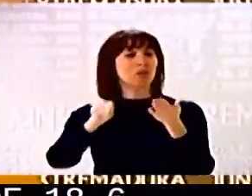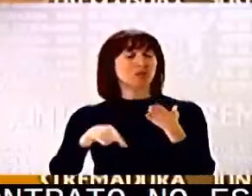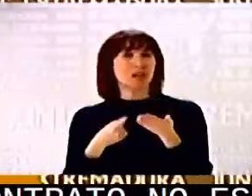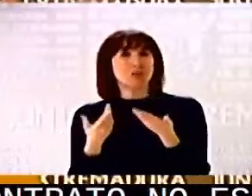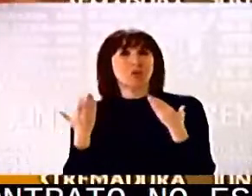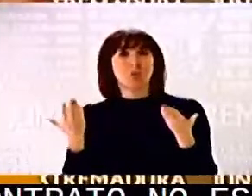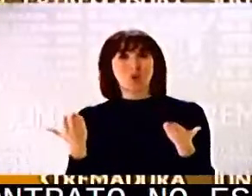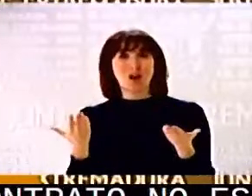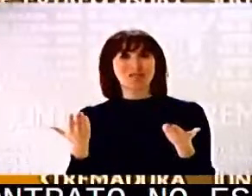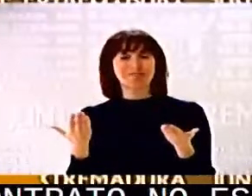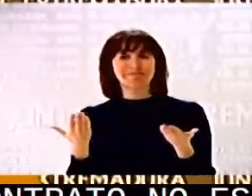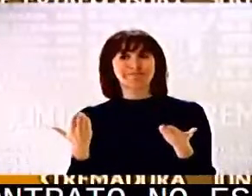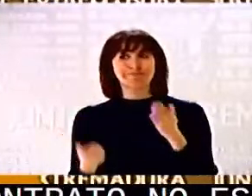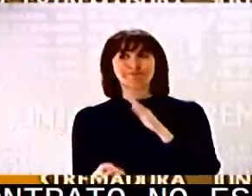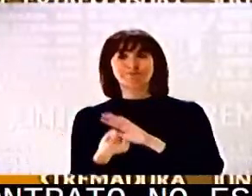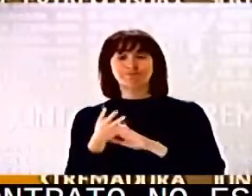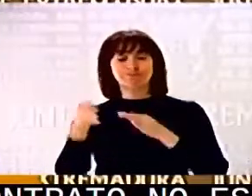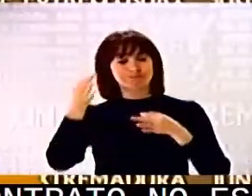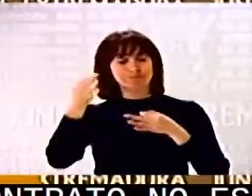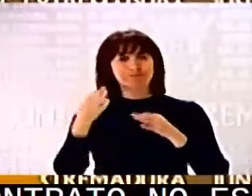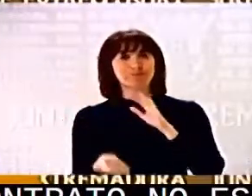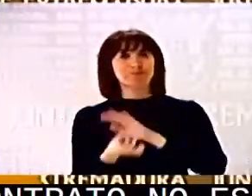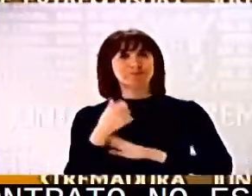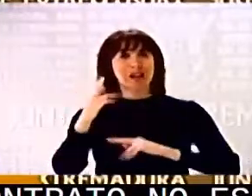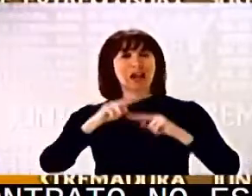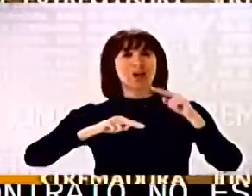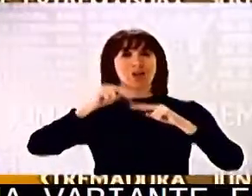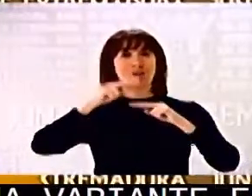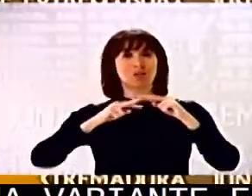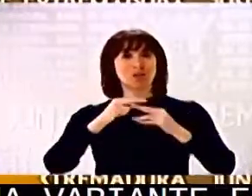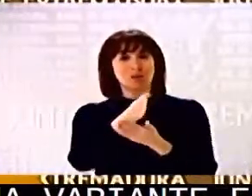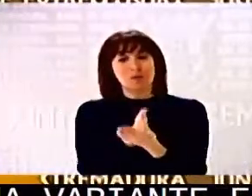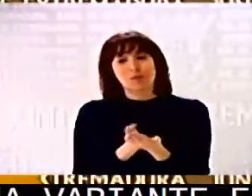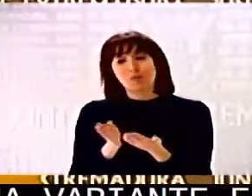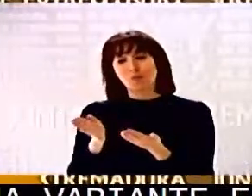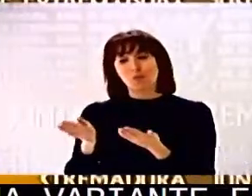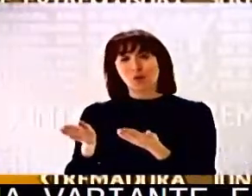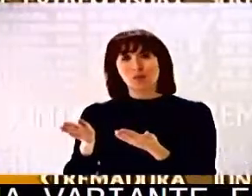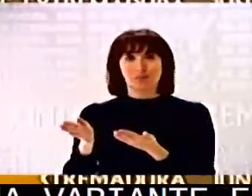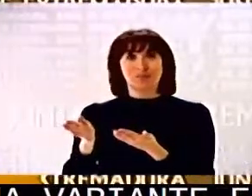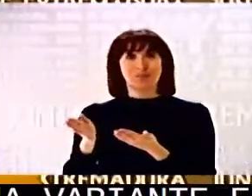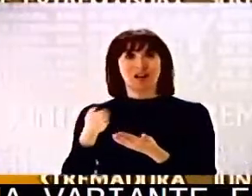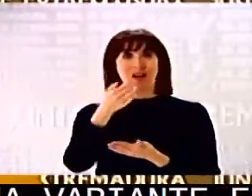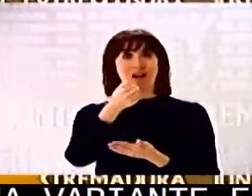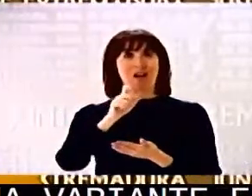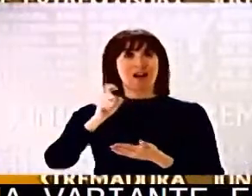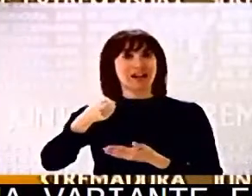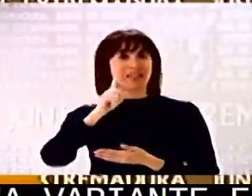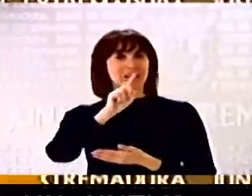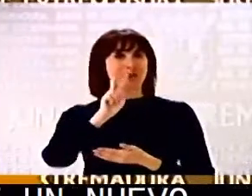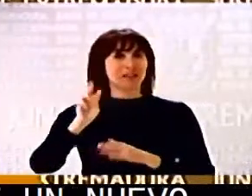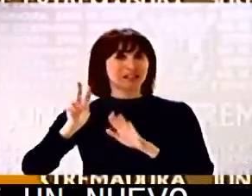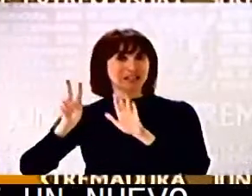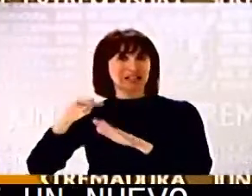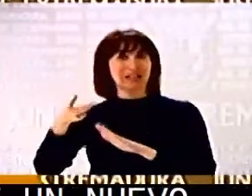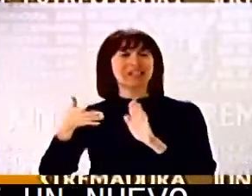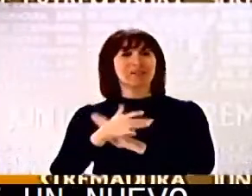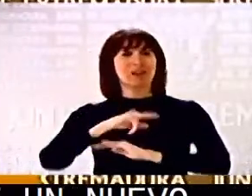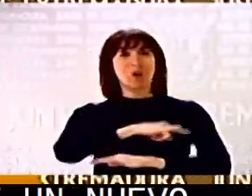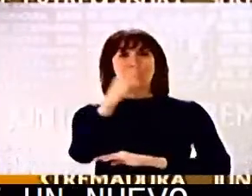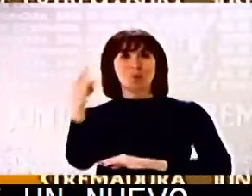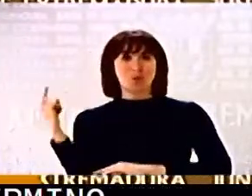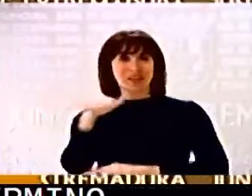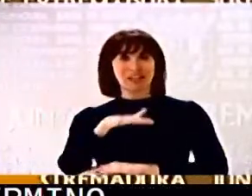que definir la construcción de una variante en la X117 que implica la construcción de un nuevo puente sobre el río Tajo dentro del